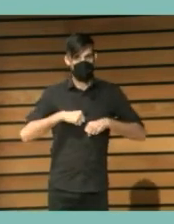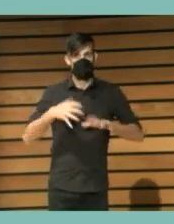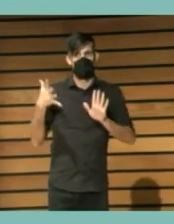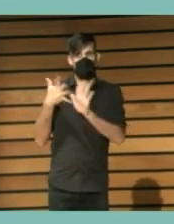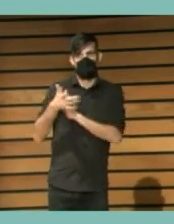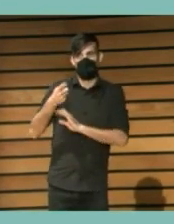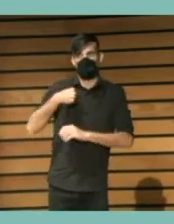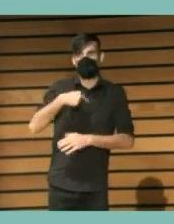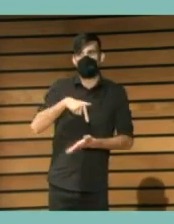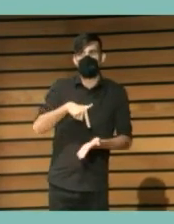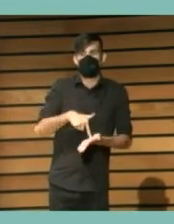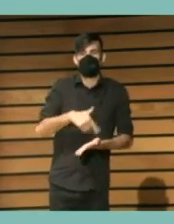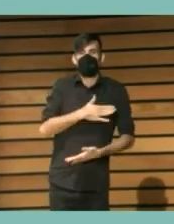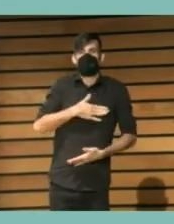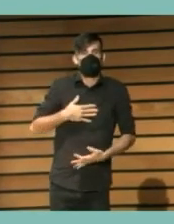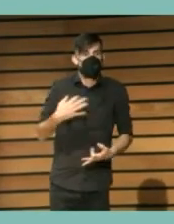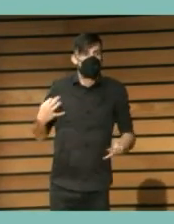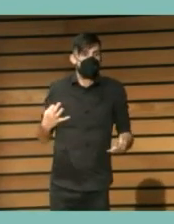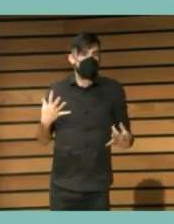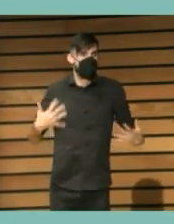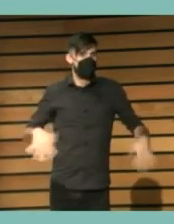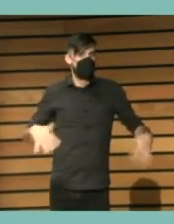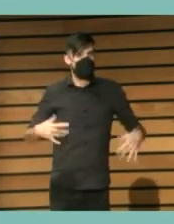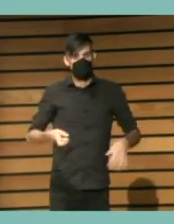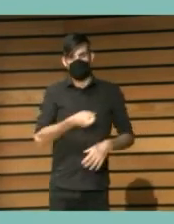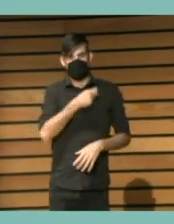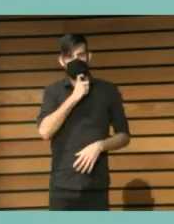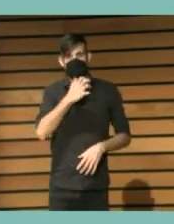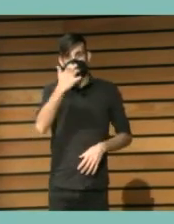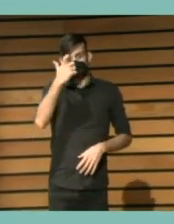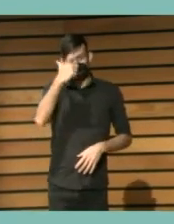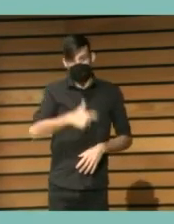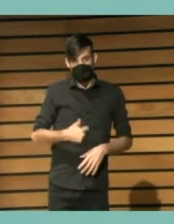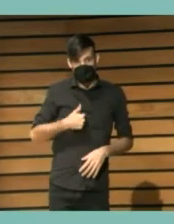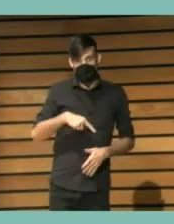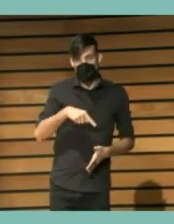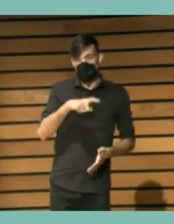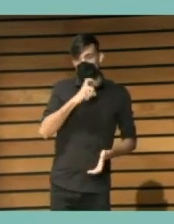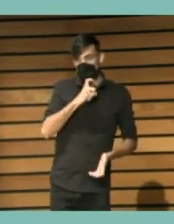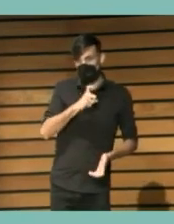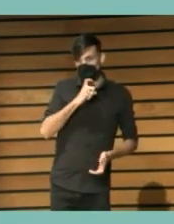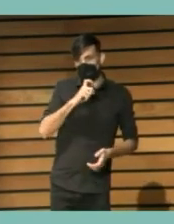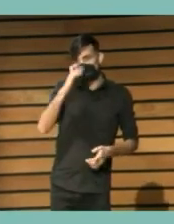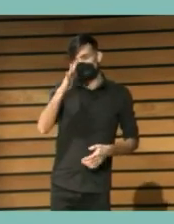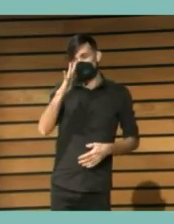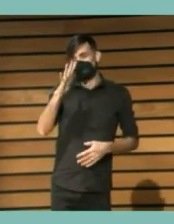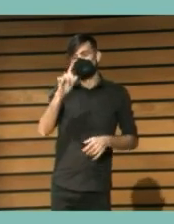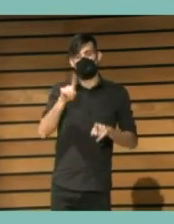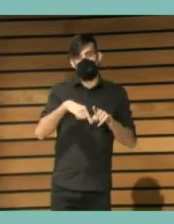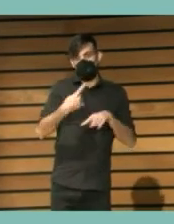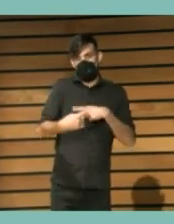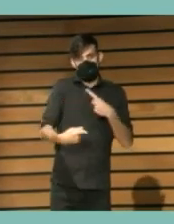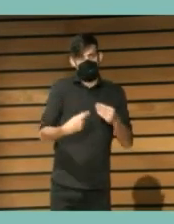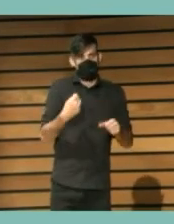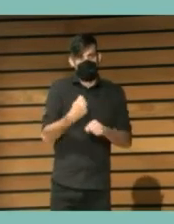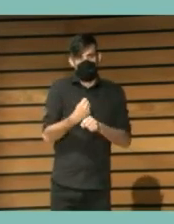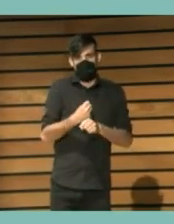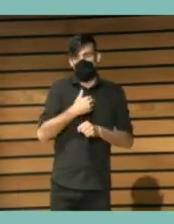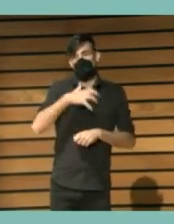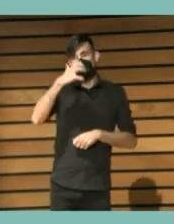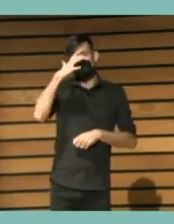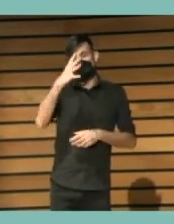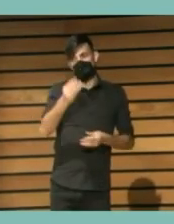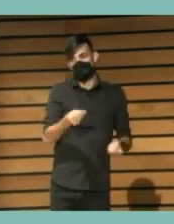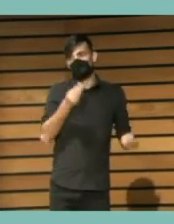queremos hacer con las bibliotecas? Porque si ya nos cuesta a nosotros, que lo vivimos y que lo hacemos diariamente, ¿cuánto más le cuesta a